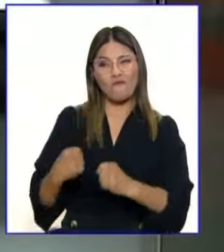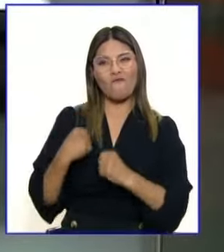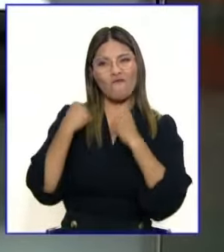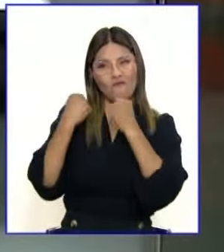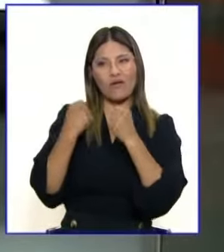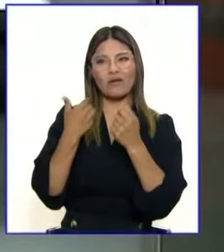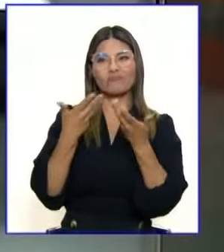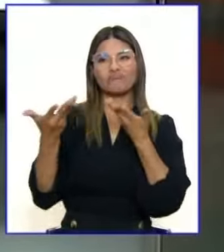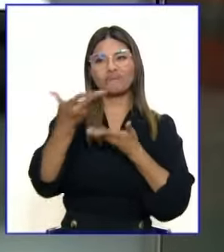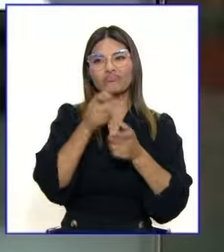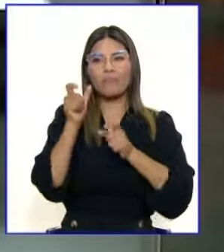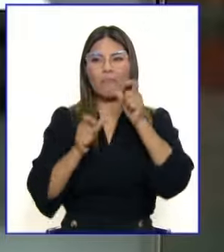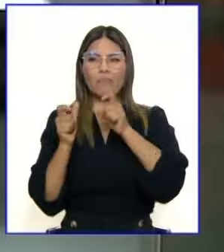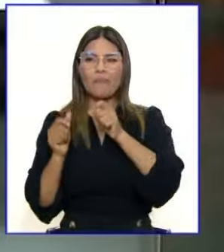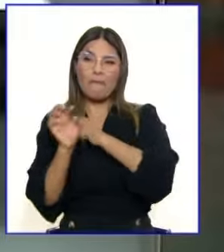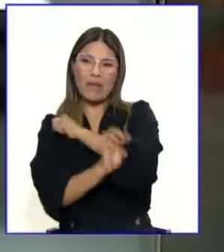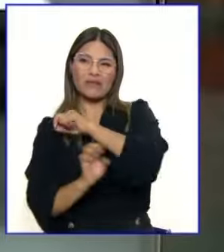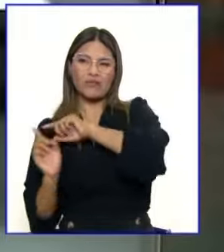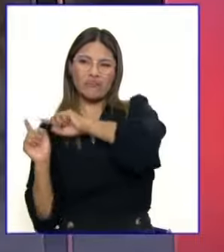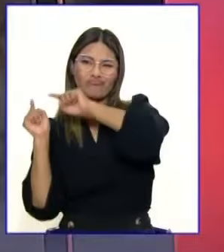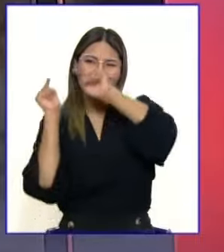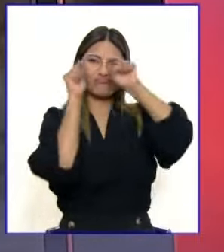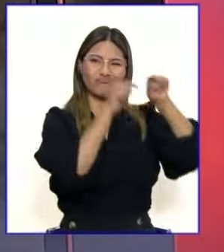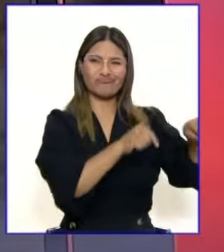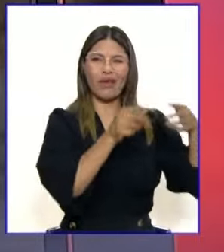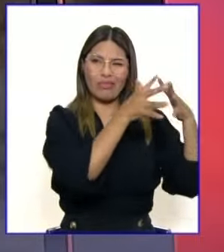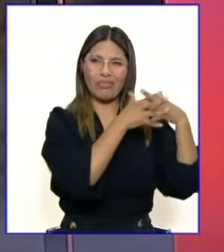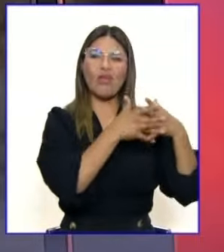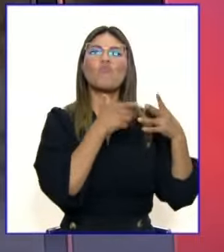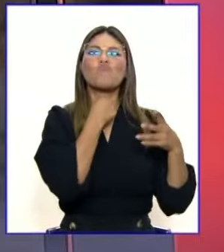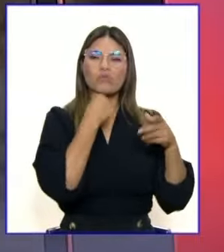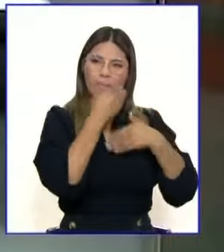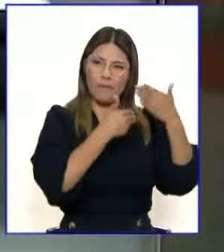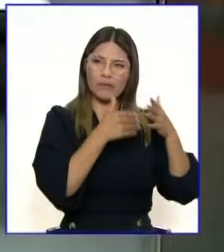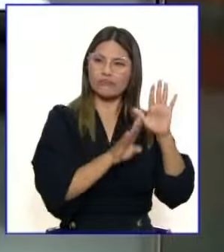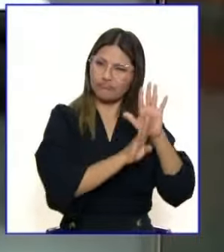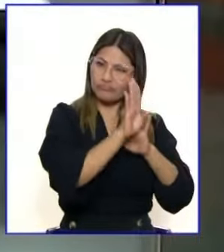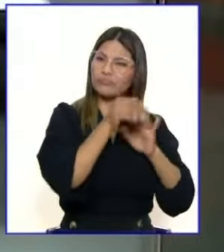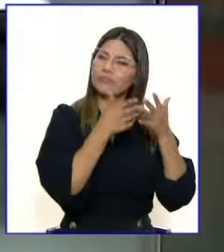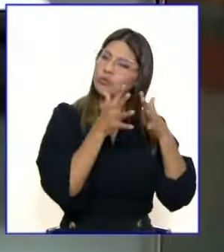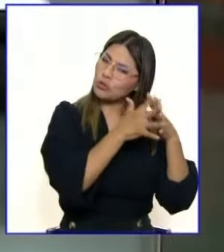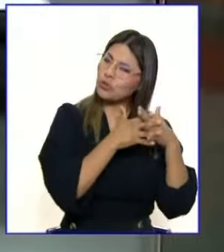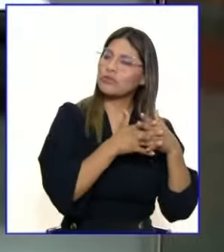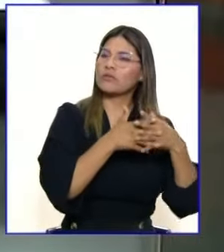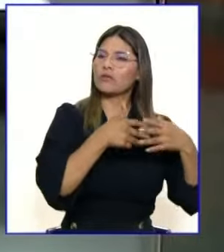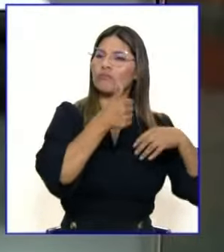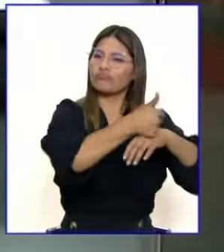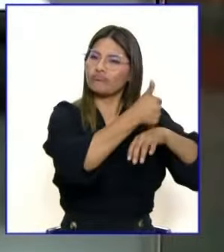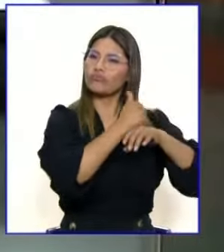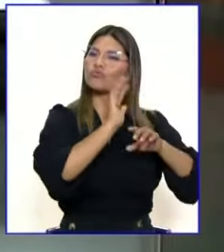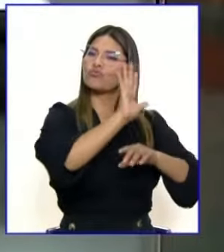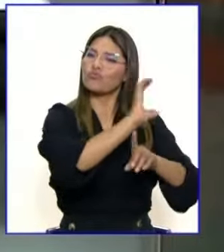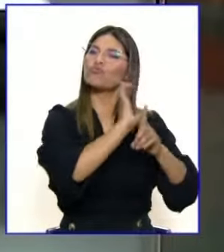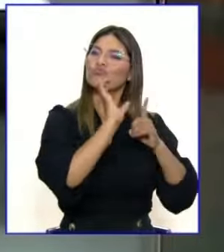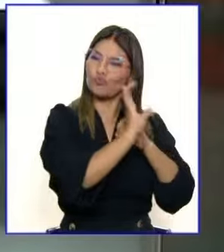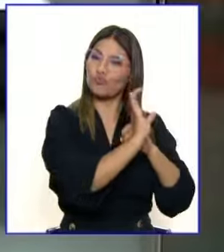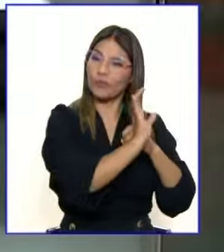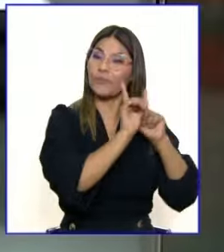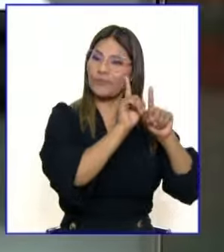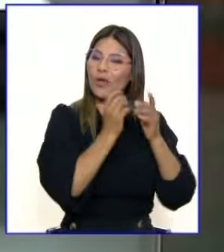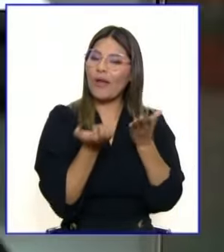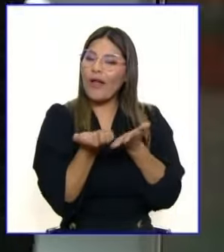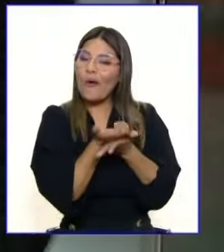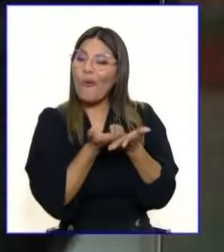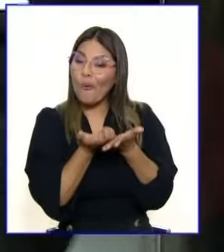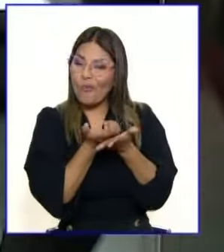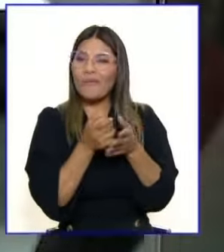poder de atracción que se fundamenta sobre los valores políticos, la política exterior y sobre todo en el campo de la cultura. Pero en el campo económico también